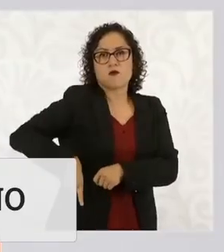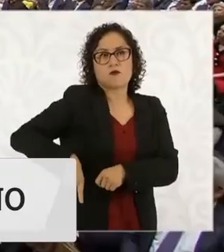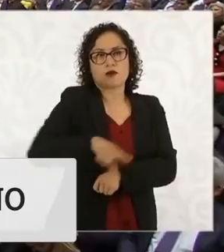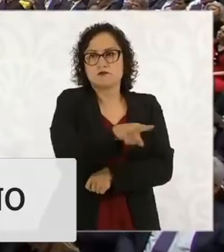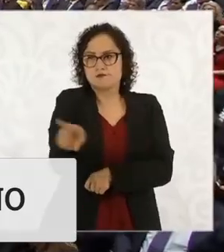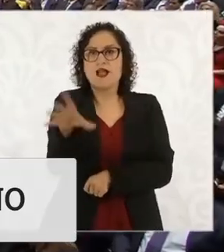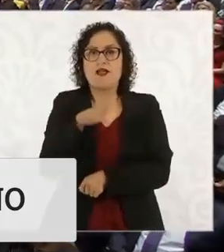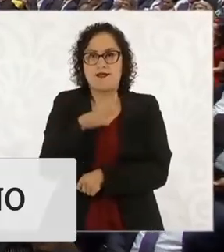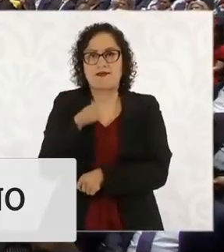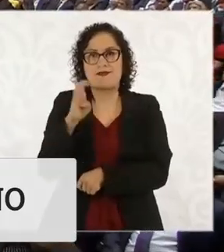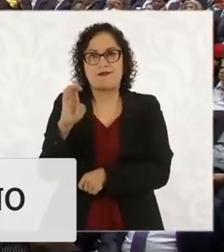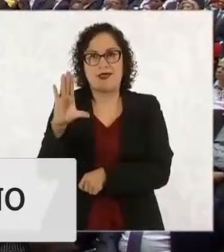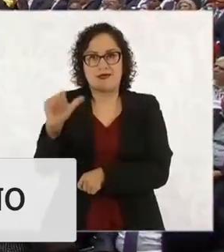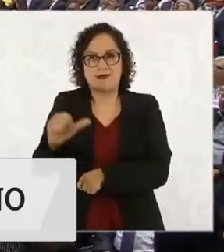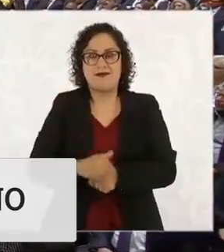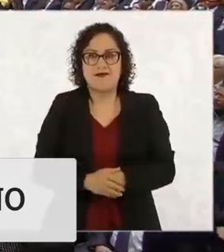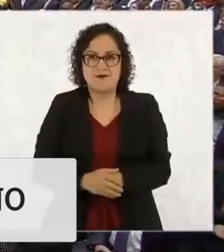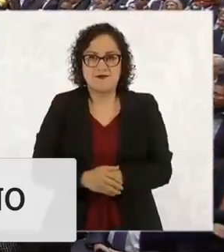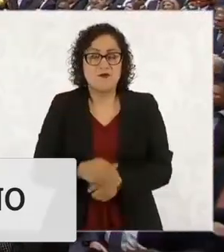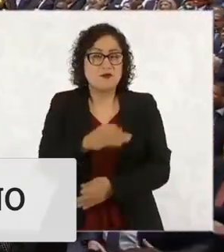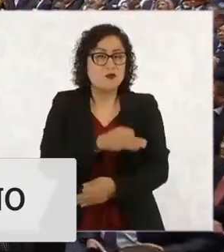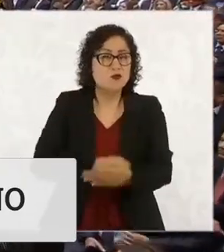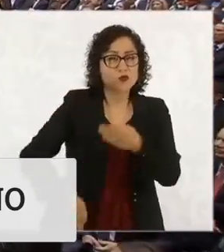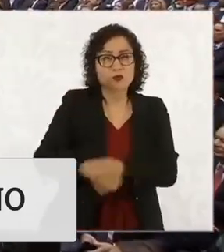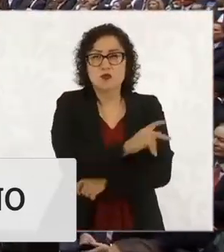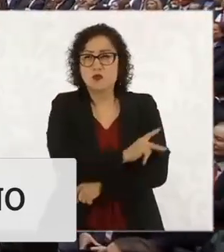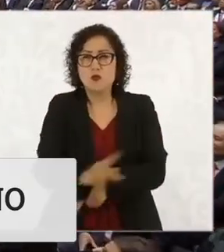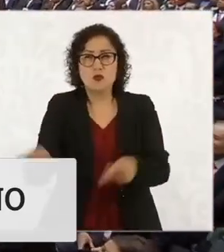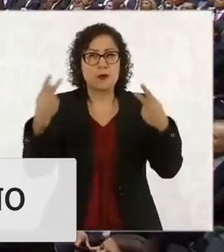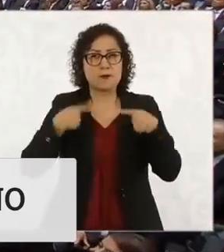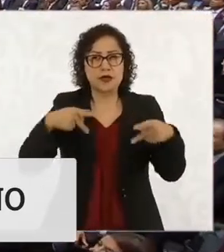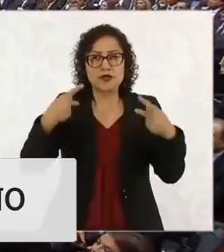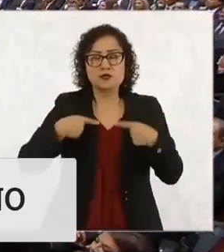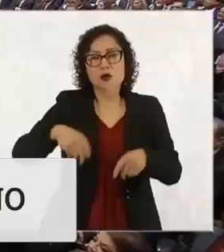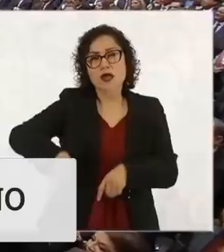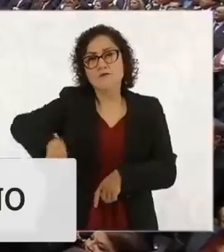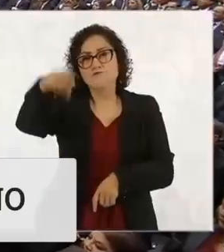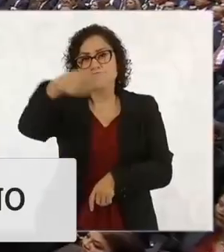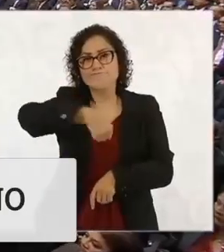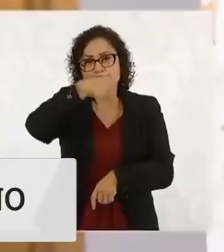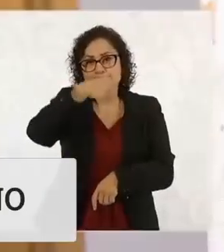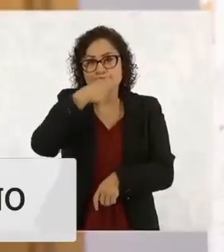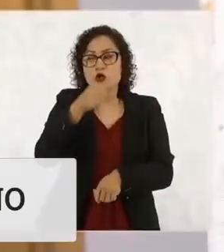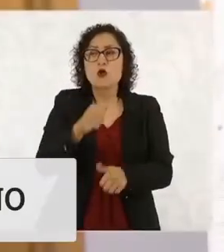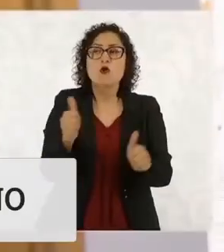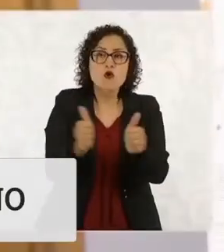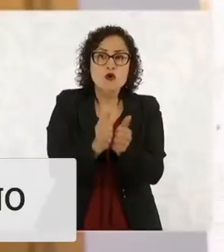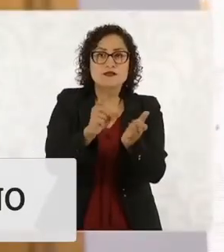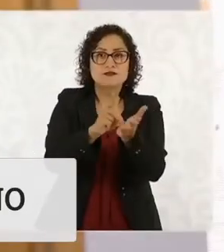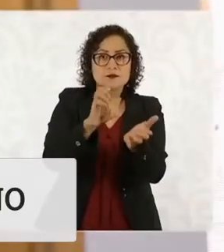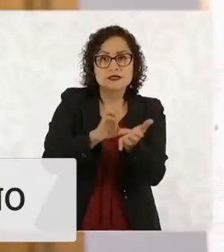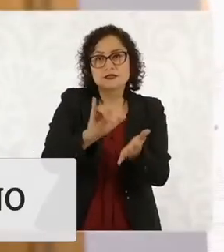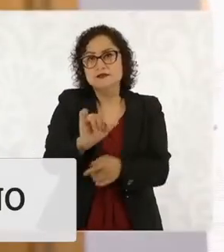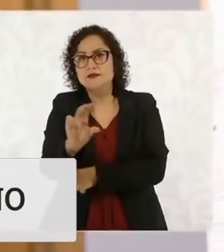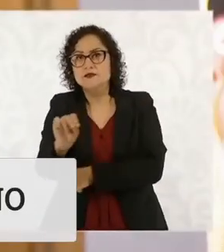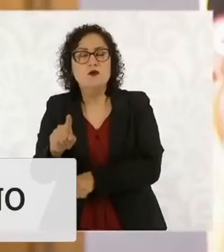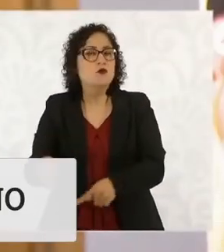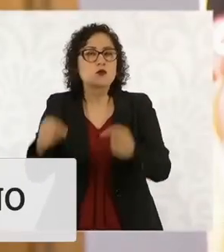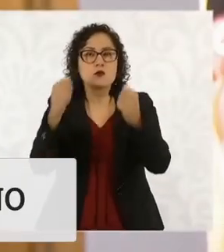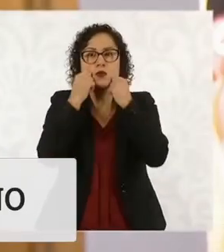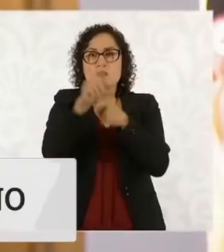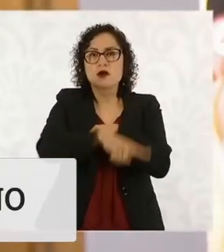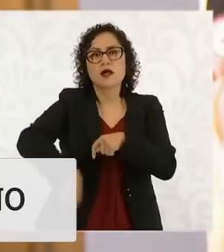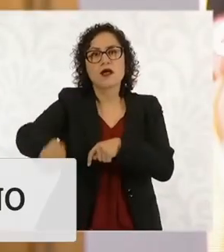beca. Todas y todos los adultos mayores y personas con discapacidad reciben atención